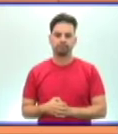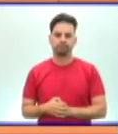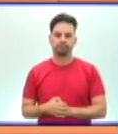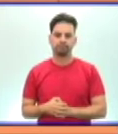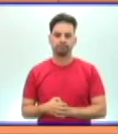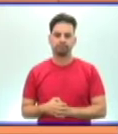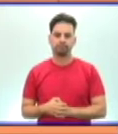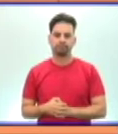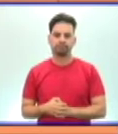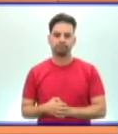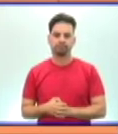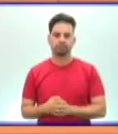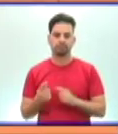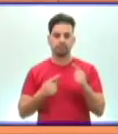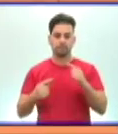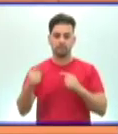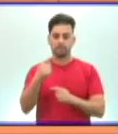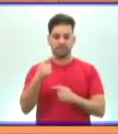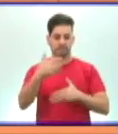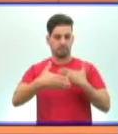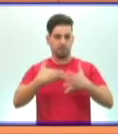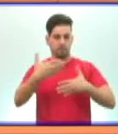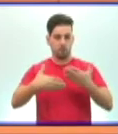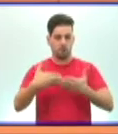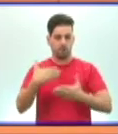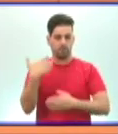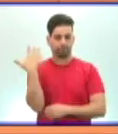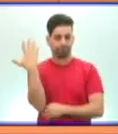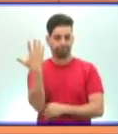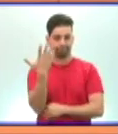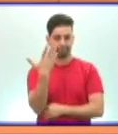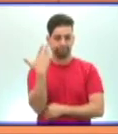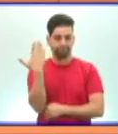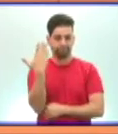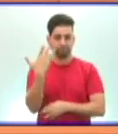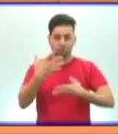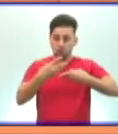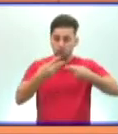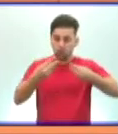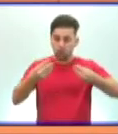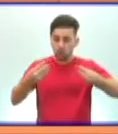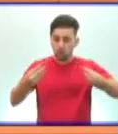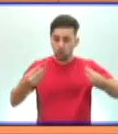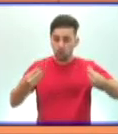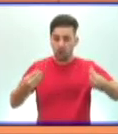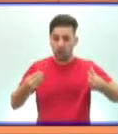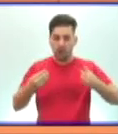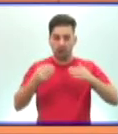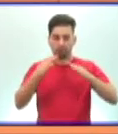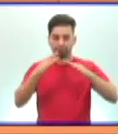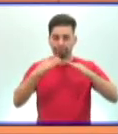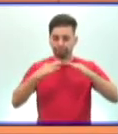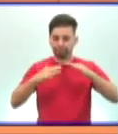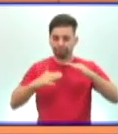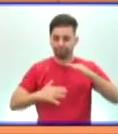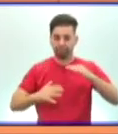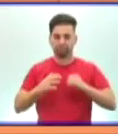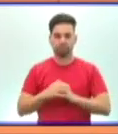Principales problemas ambientales: degradación de los suelos, deforestación, contaminación